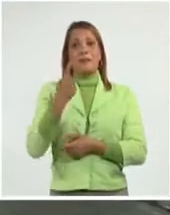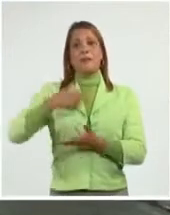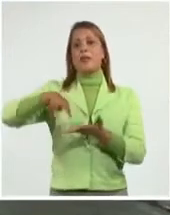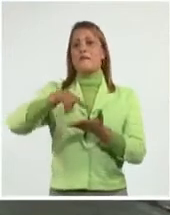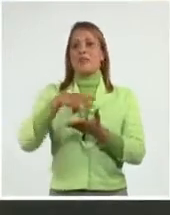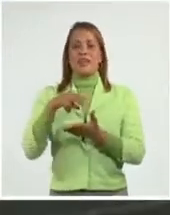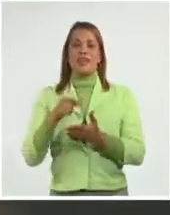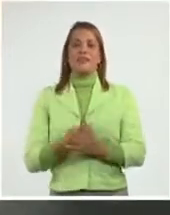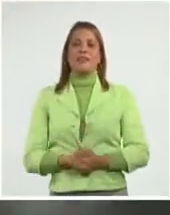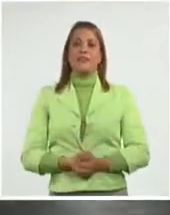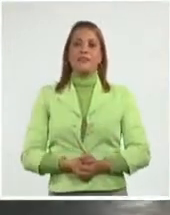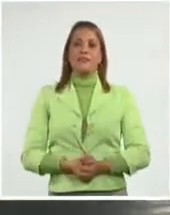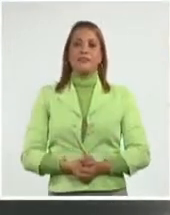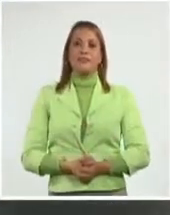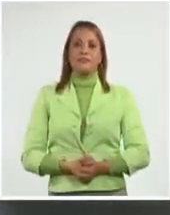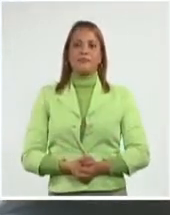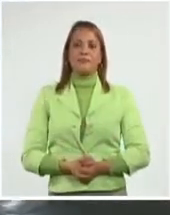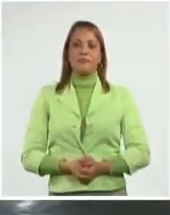puedo dar ese paso.